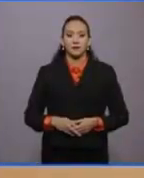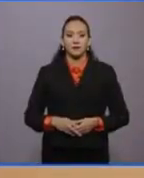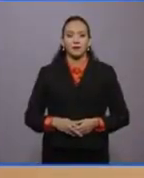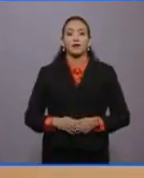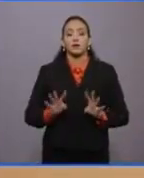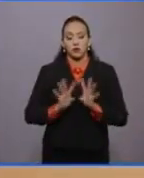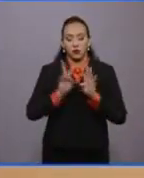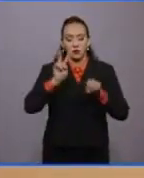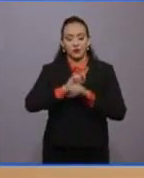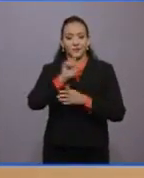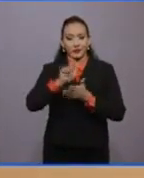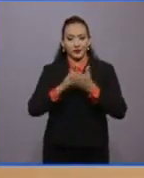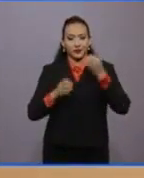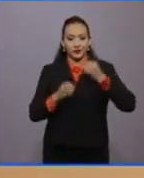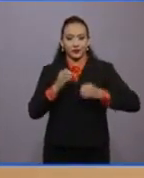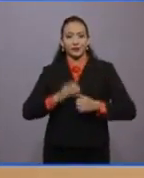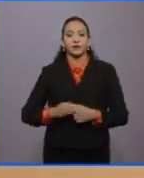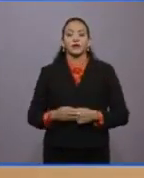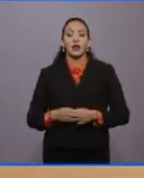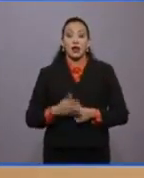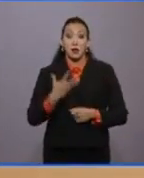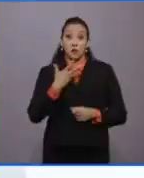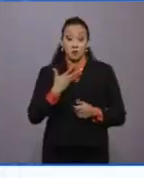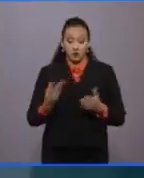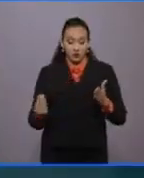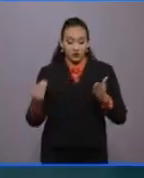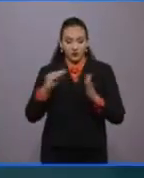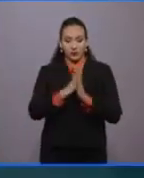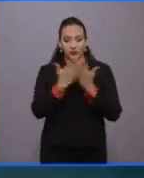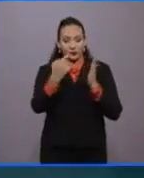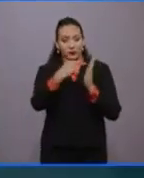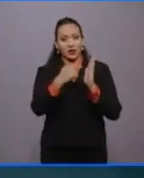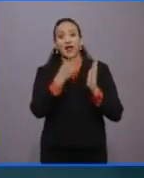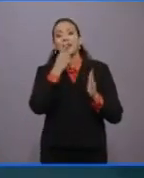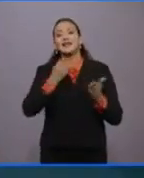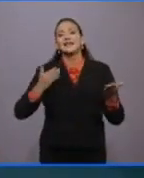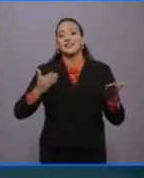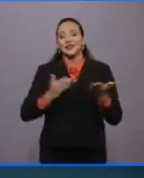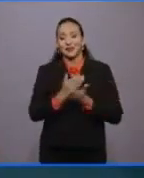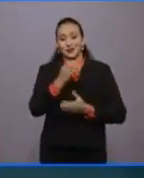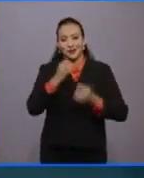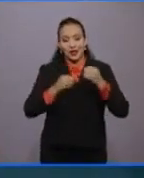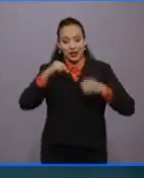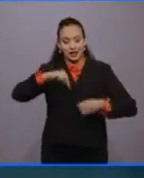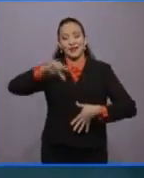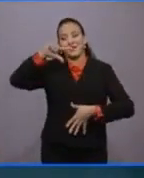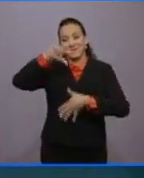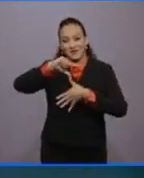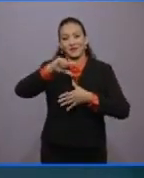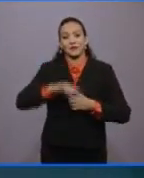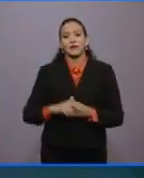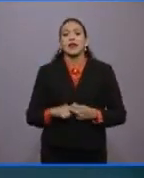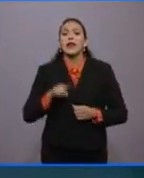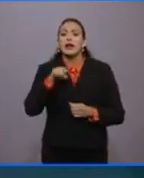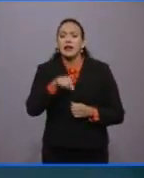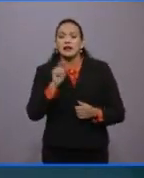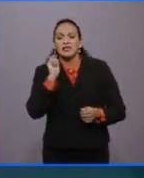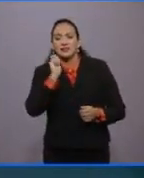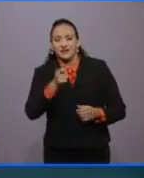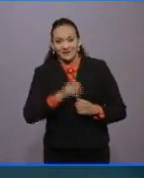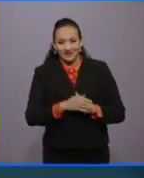El Consejo de la Judicatura Federal puso a disposición la obra El acceso a la justicia en América Latina, una